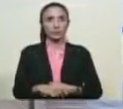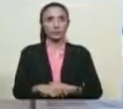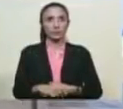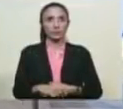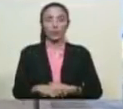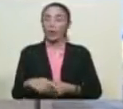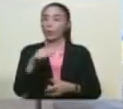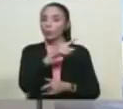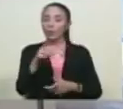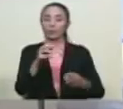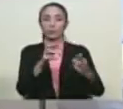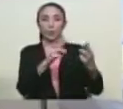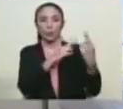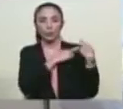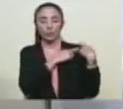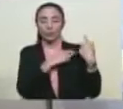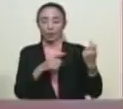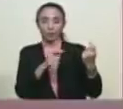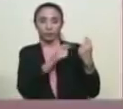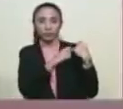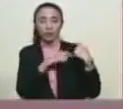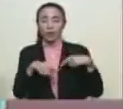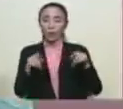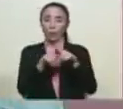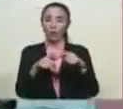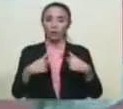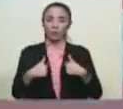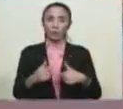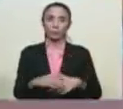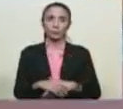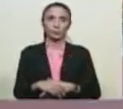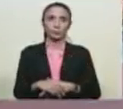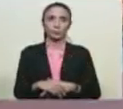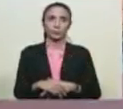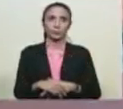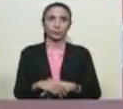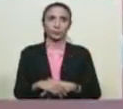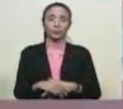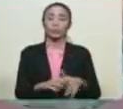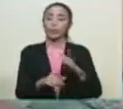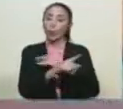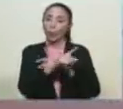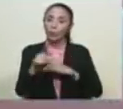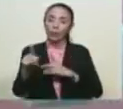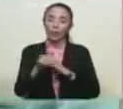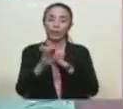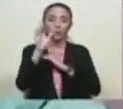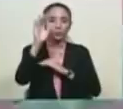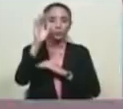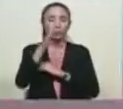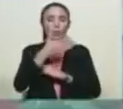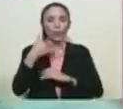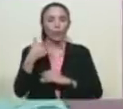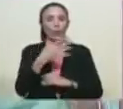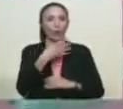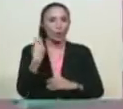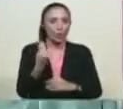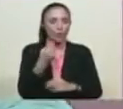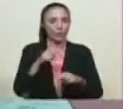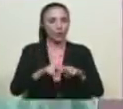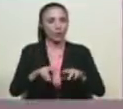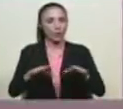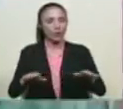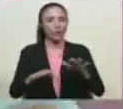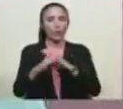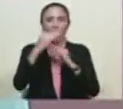tanta carga como yo, porque ustedes son quienes forjan a la juventud, a los niños y a las